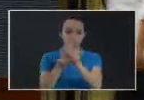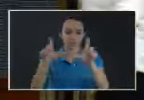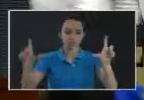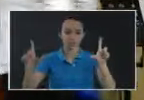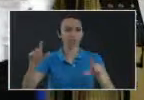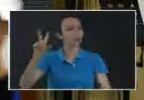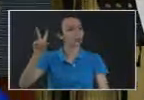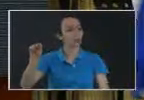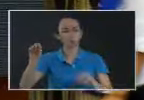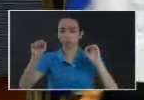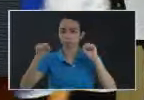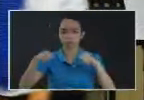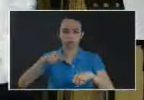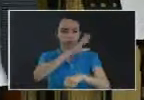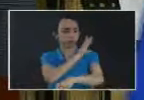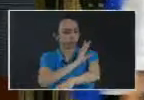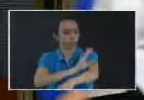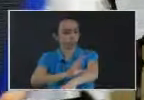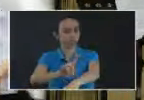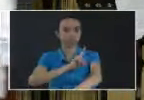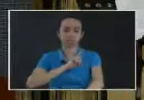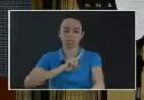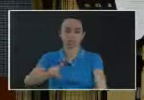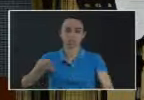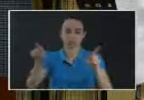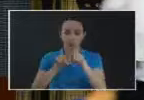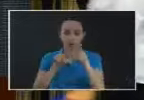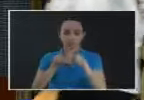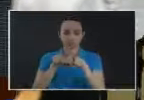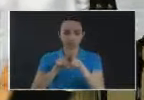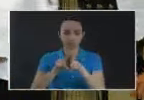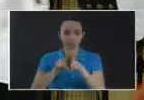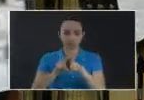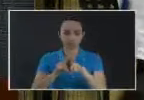No podemos seguir siendo los mismos.